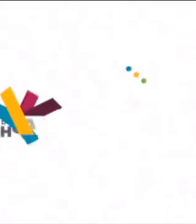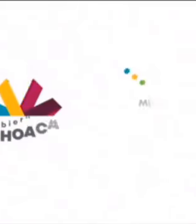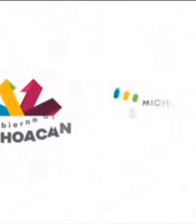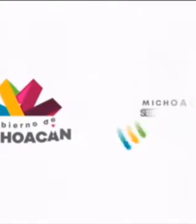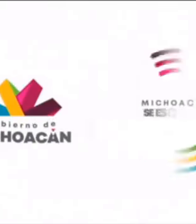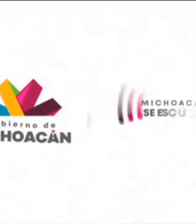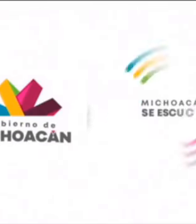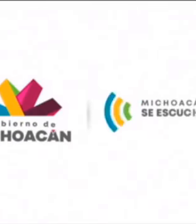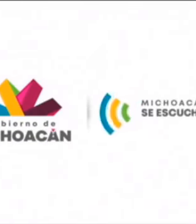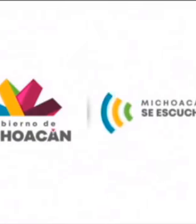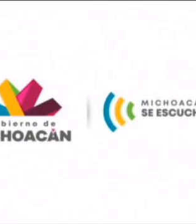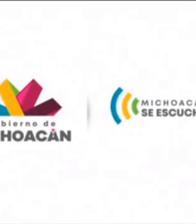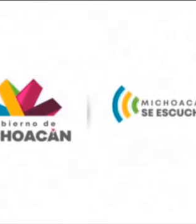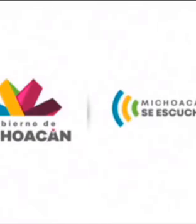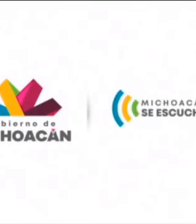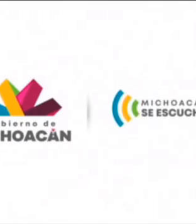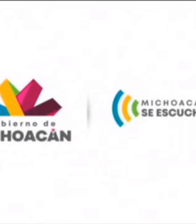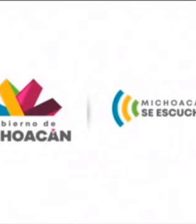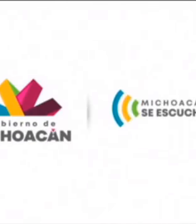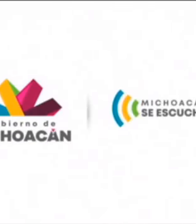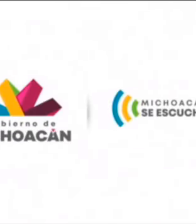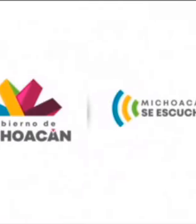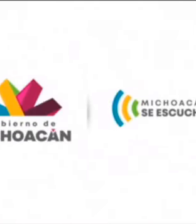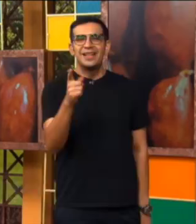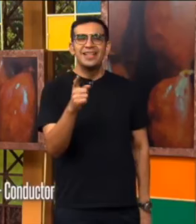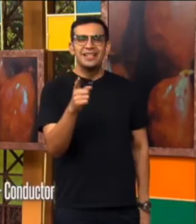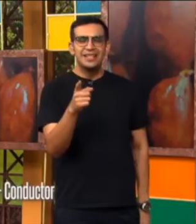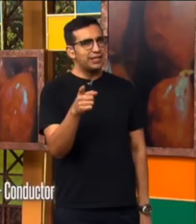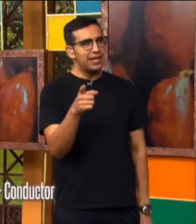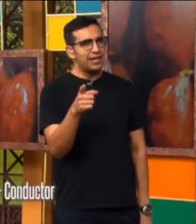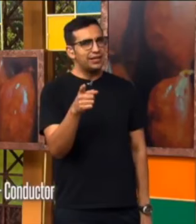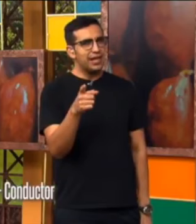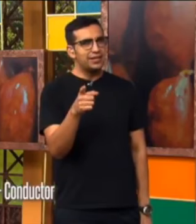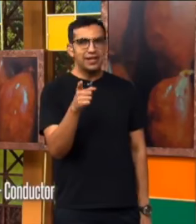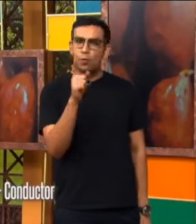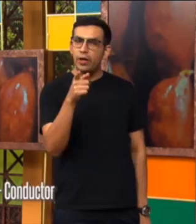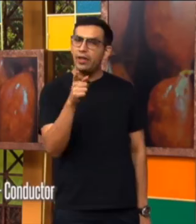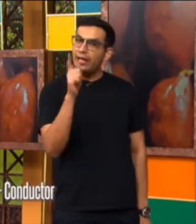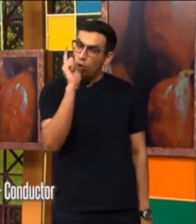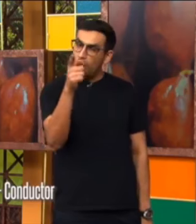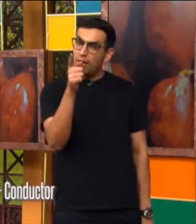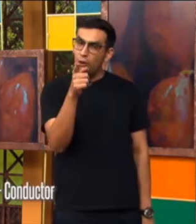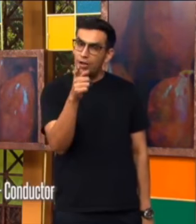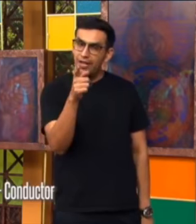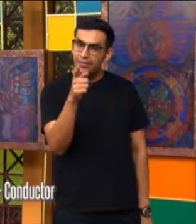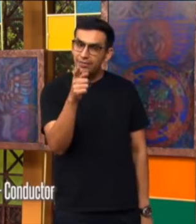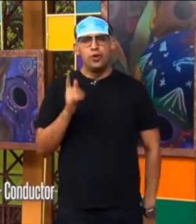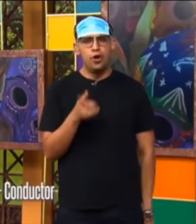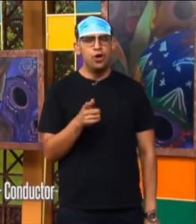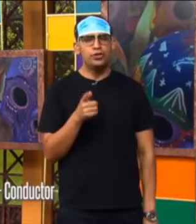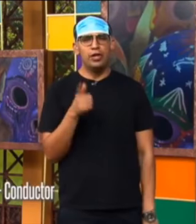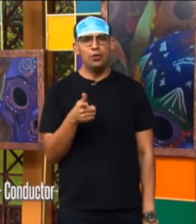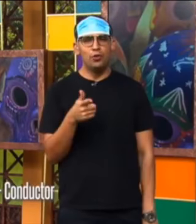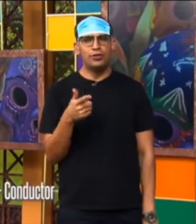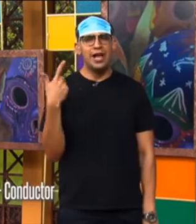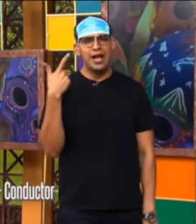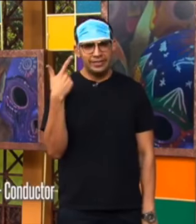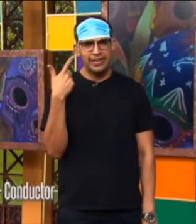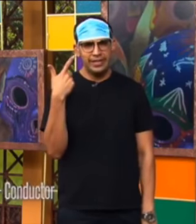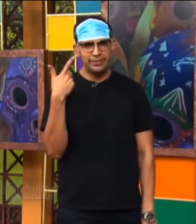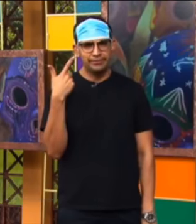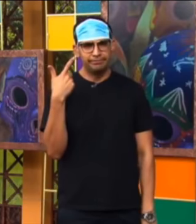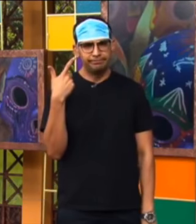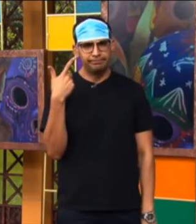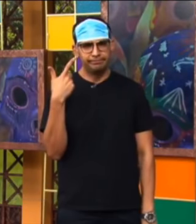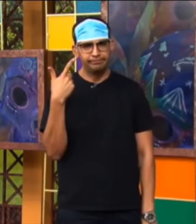Gobierno de Michoacán. Michoacán se escucha. Siempre que salgas de casa, recuerda que el cubrebocas no se usa